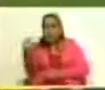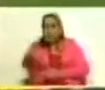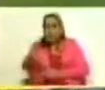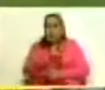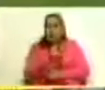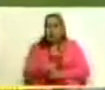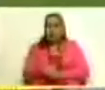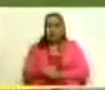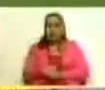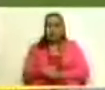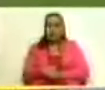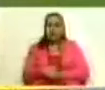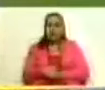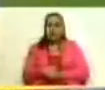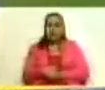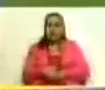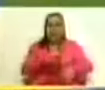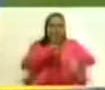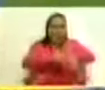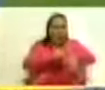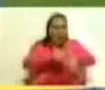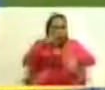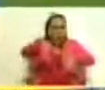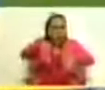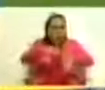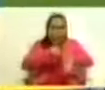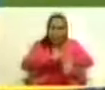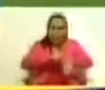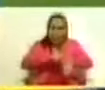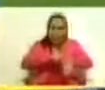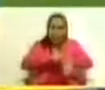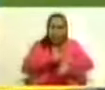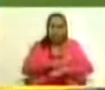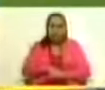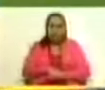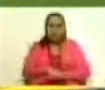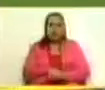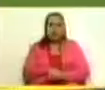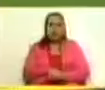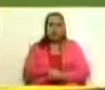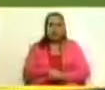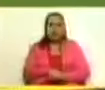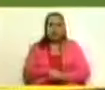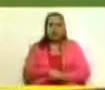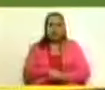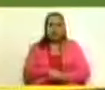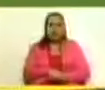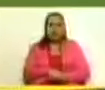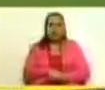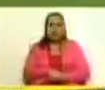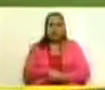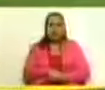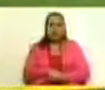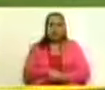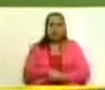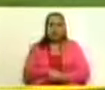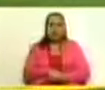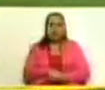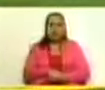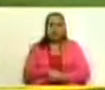pero a esta hora, en el centro de